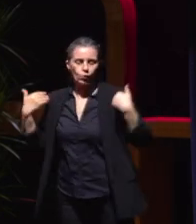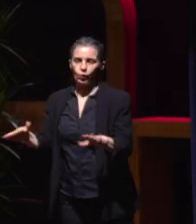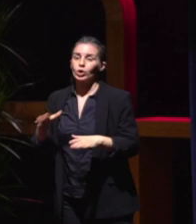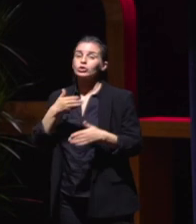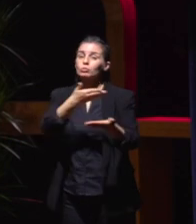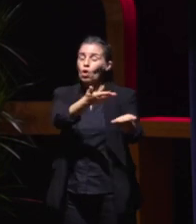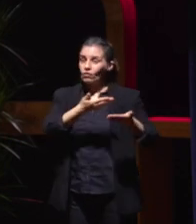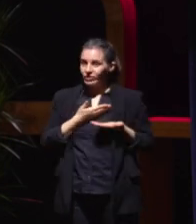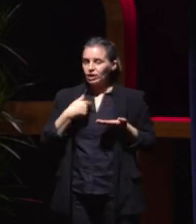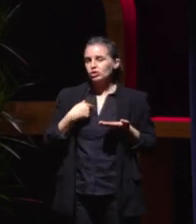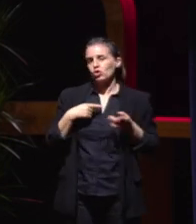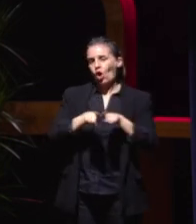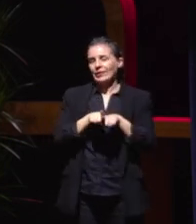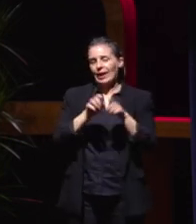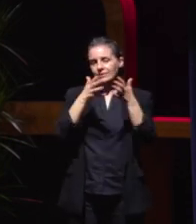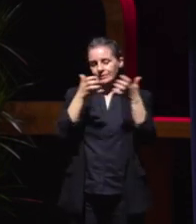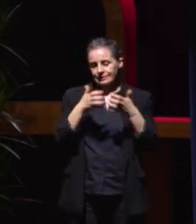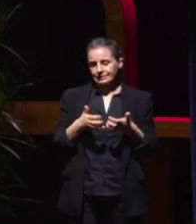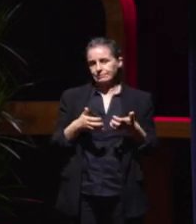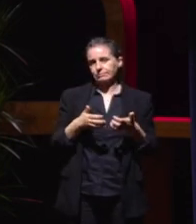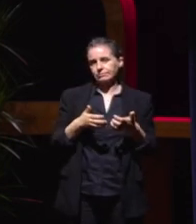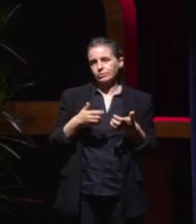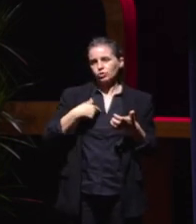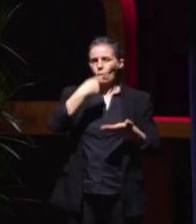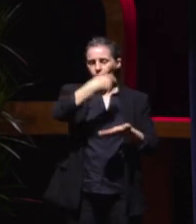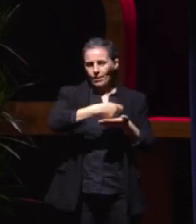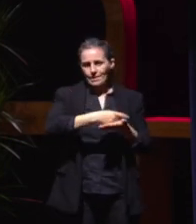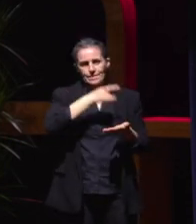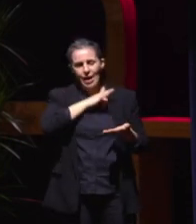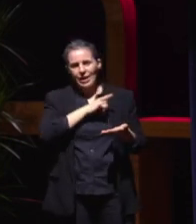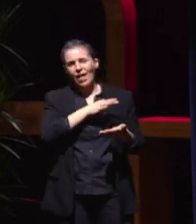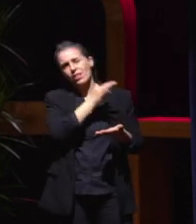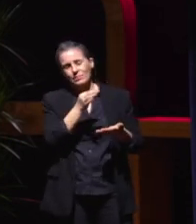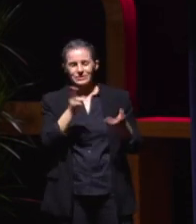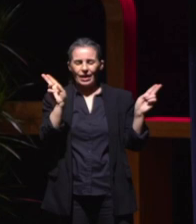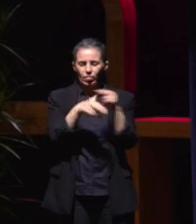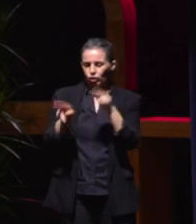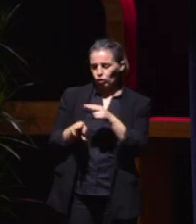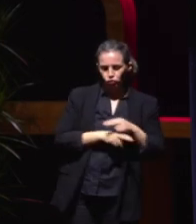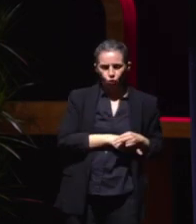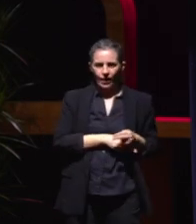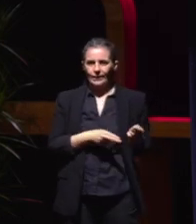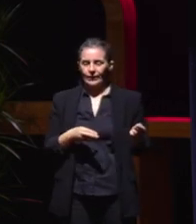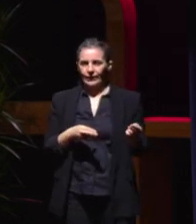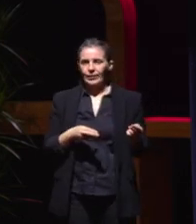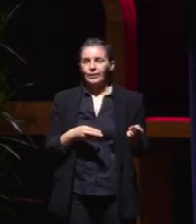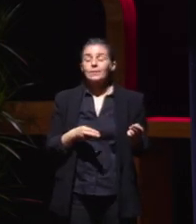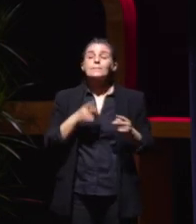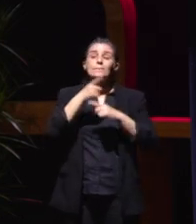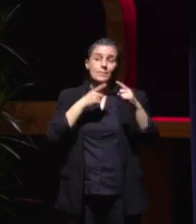y las que me han pagado tarde mal y arrastro aún por encima me borraban frases o es que estos demasiado No sé qué medios